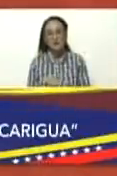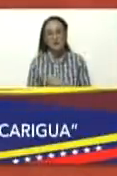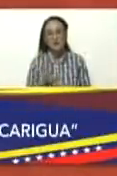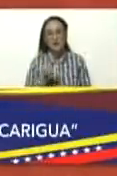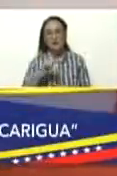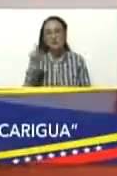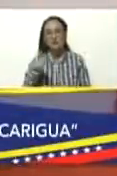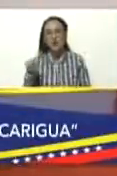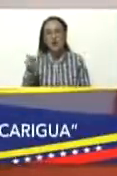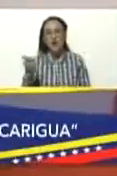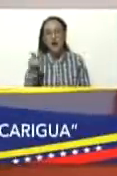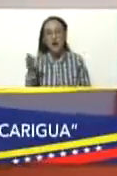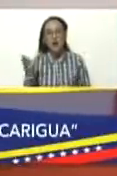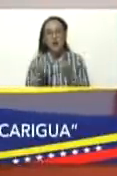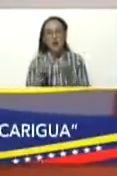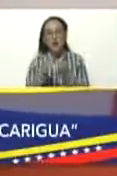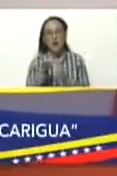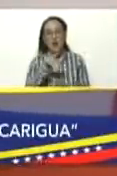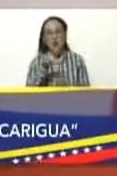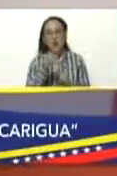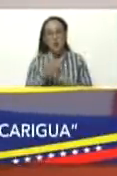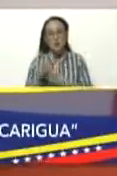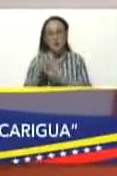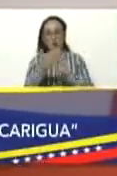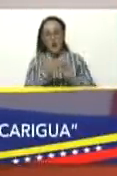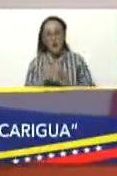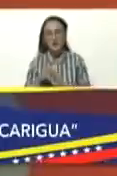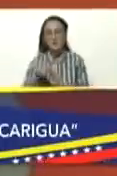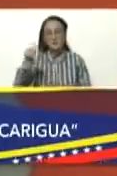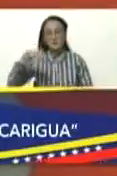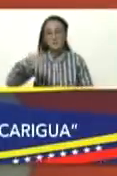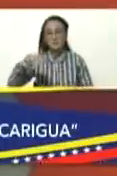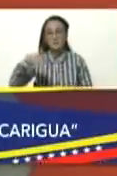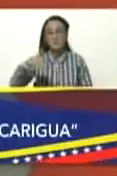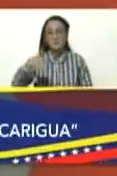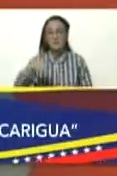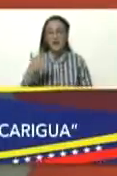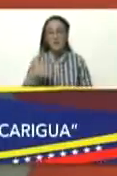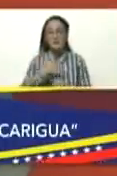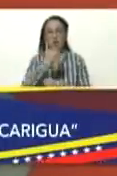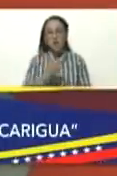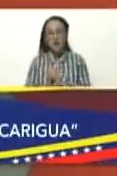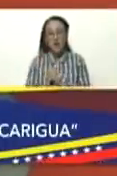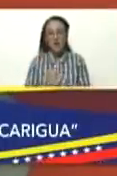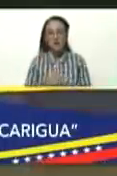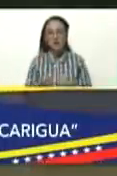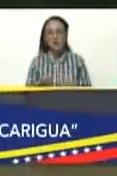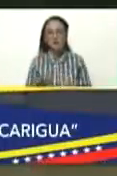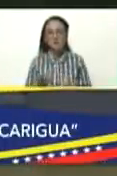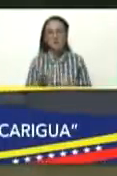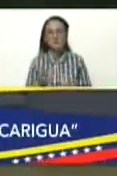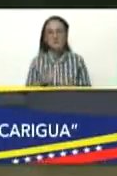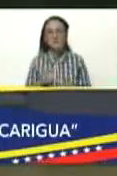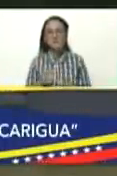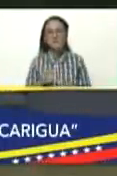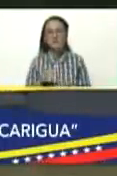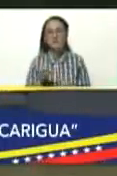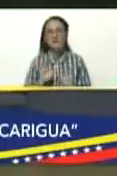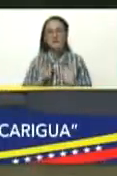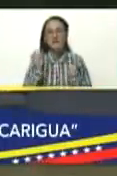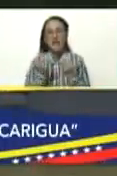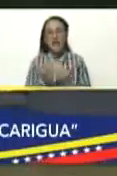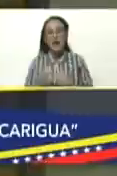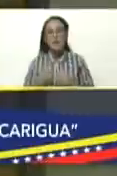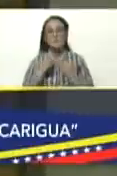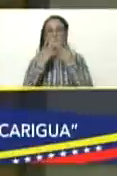zona comunal. Desde nuestra comuna Guerrera de Tacariguas tenemos proyectos tales como la sala respiratoria, la cual